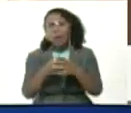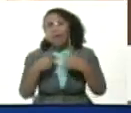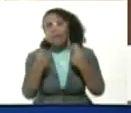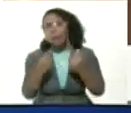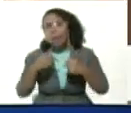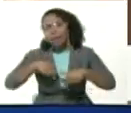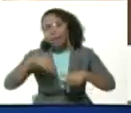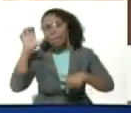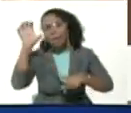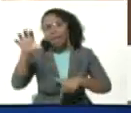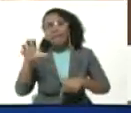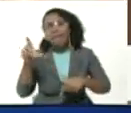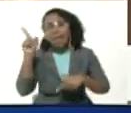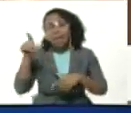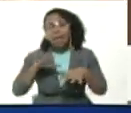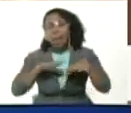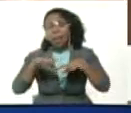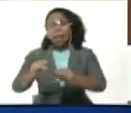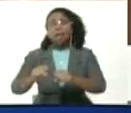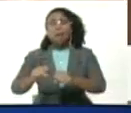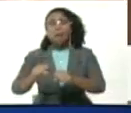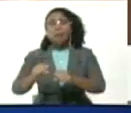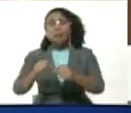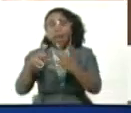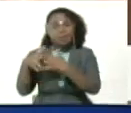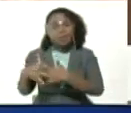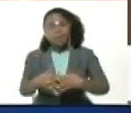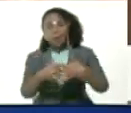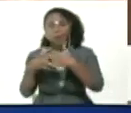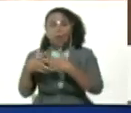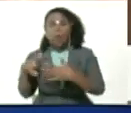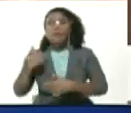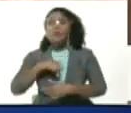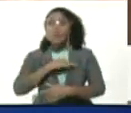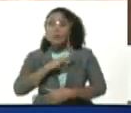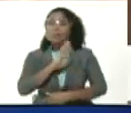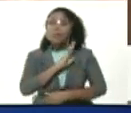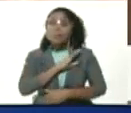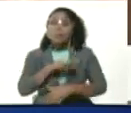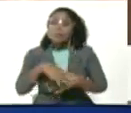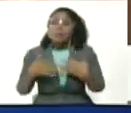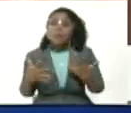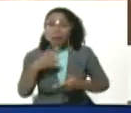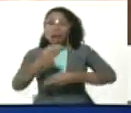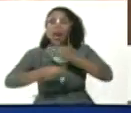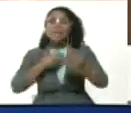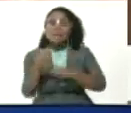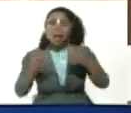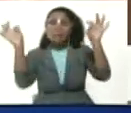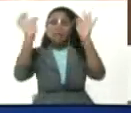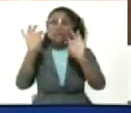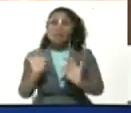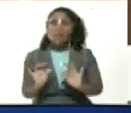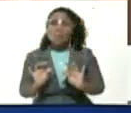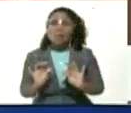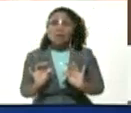país por parte del imperialismo norteamericano. Nosotros tenemos que crear fórmulas,